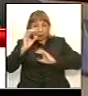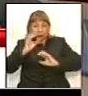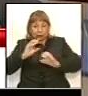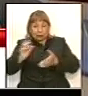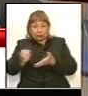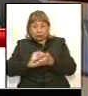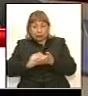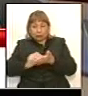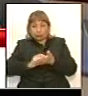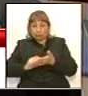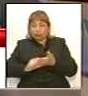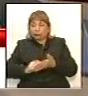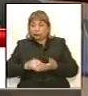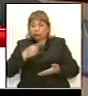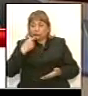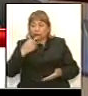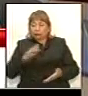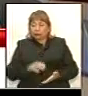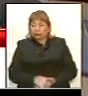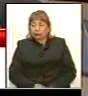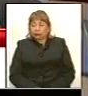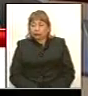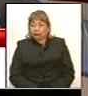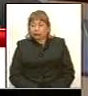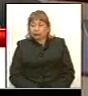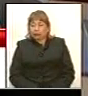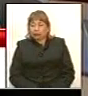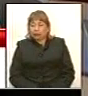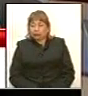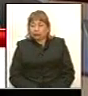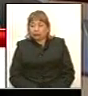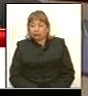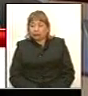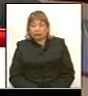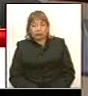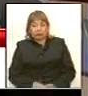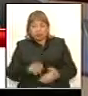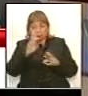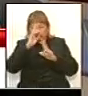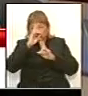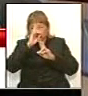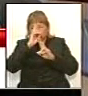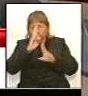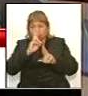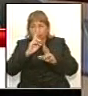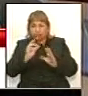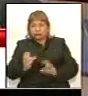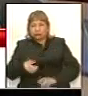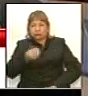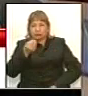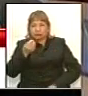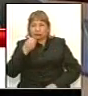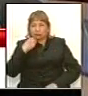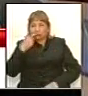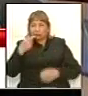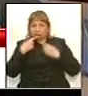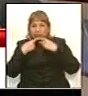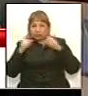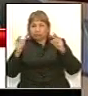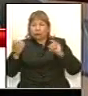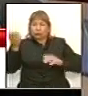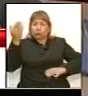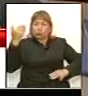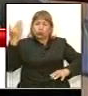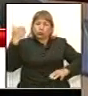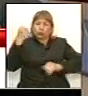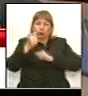escrito que yo le tengo, señor, mucho respeto, porque ahí anunciaba hace años lo